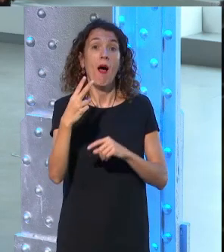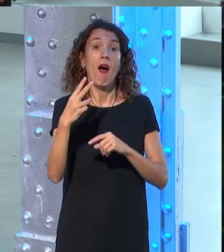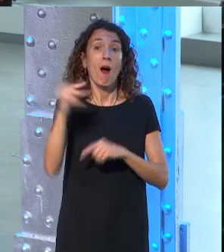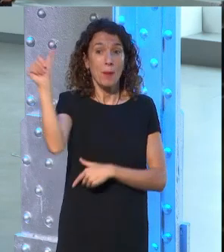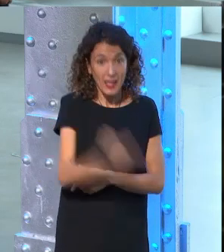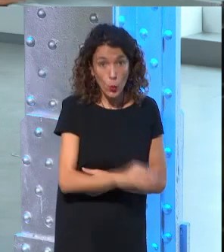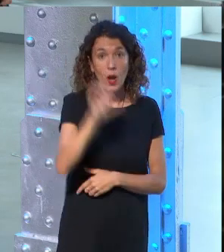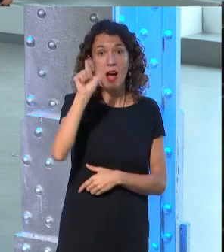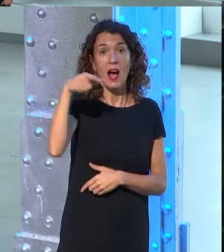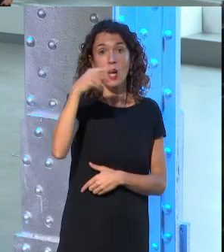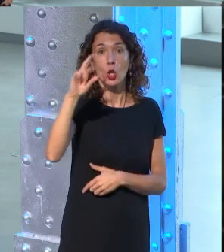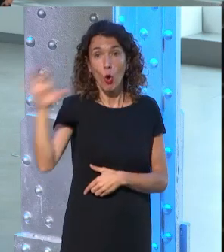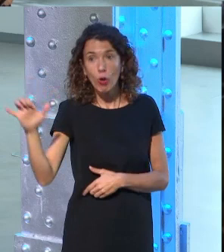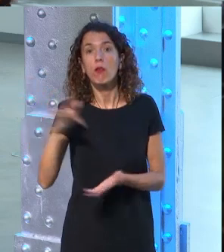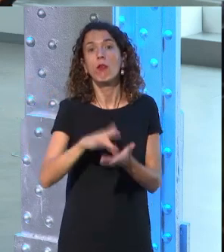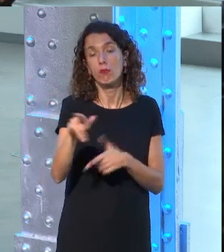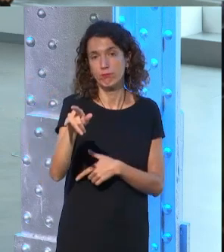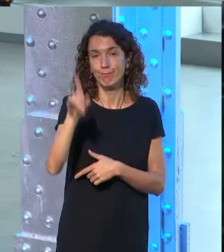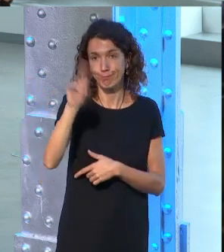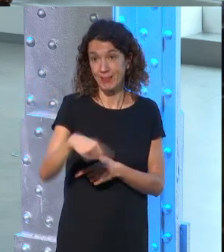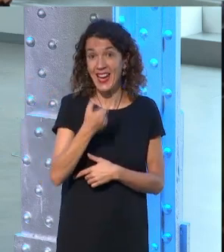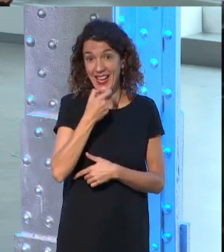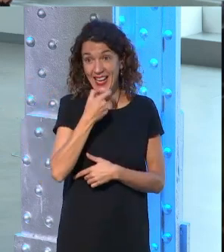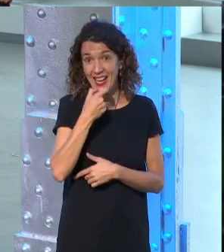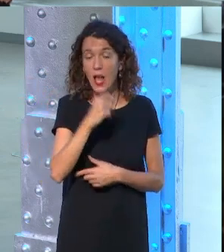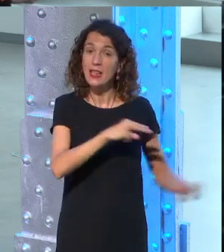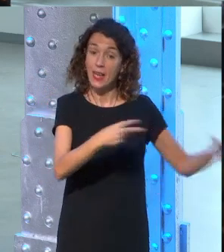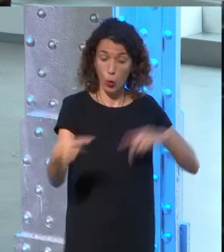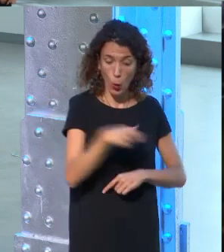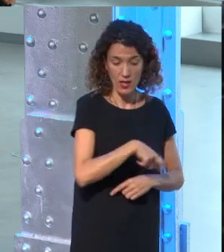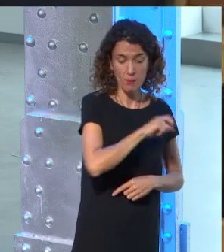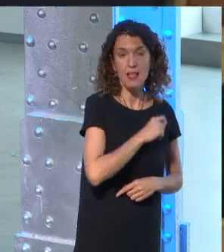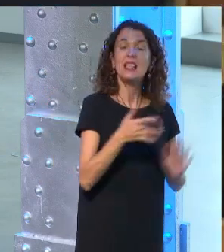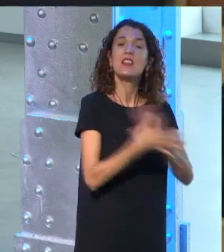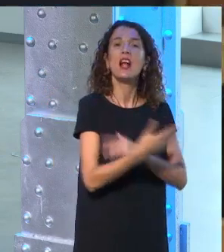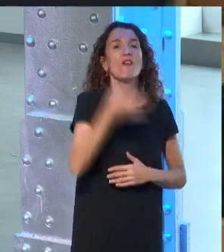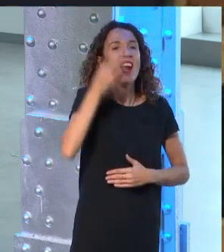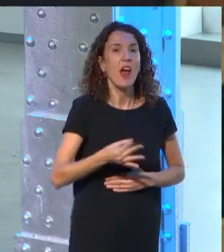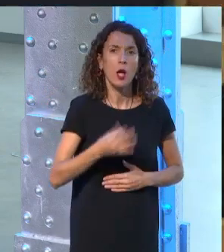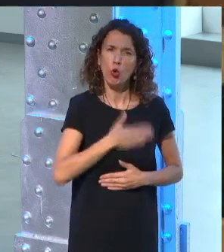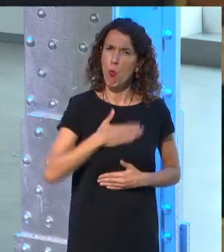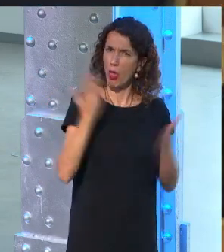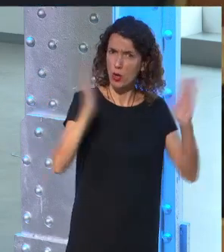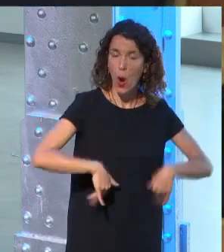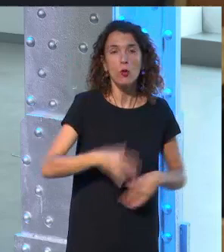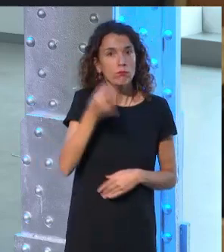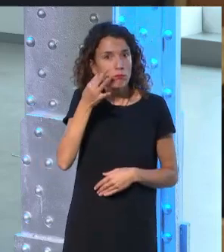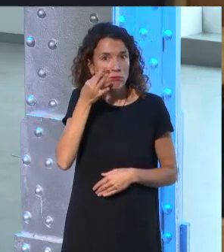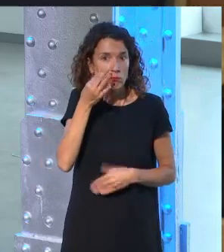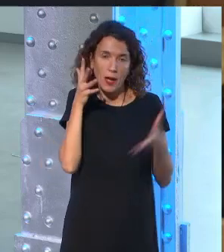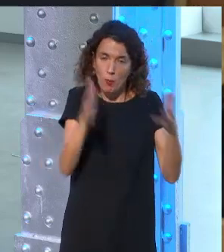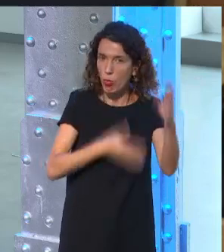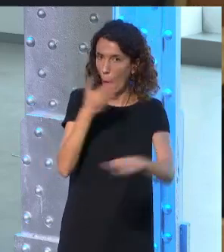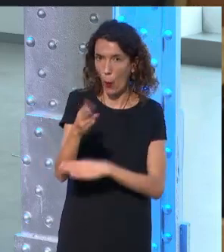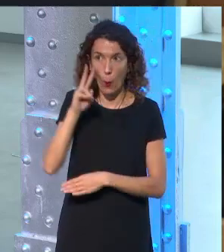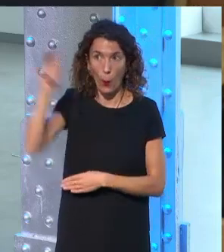de An Incoming Sequel, que es como se ha dicho en inglés, pero aquí se tradujo con una verdad muy incómoda. Recomiendo realmente ir a verla, porque creo que